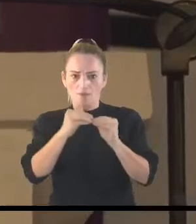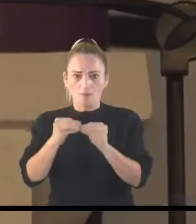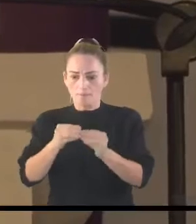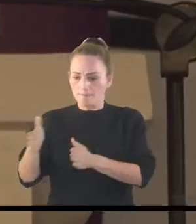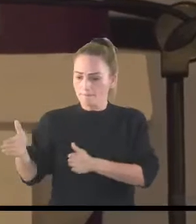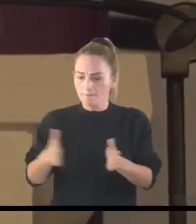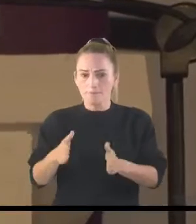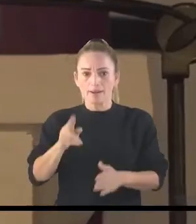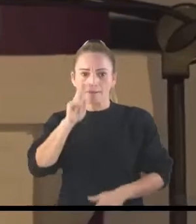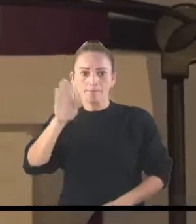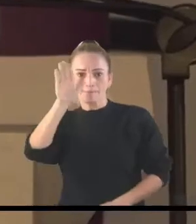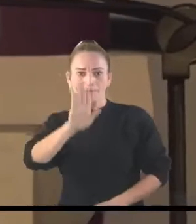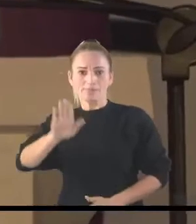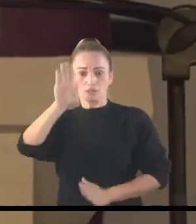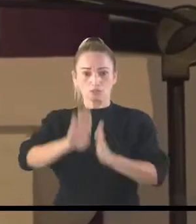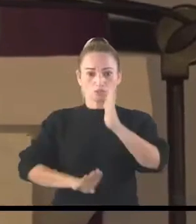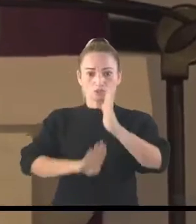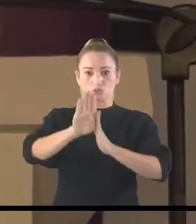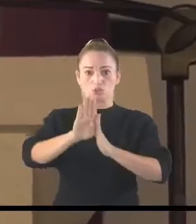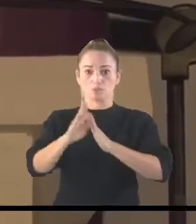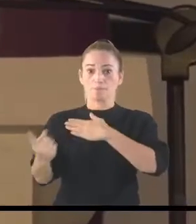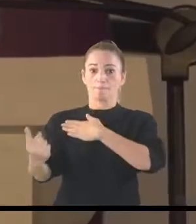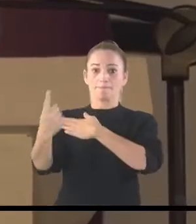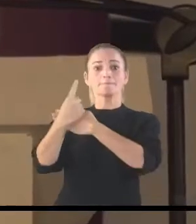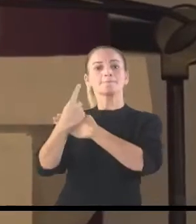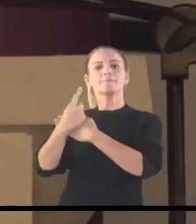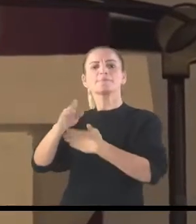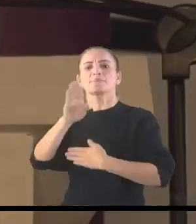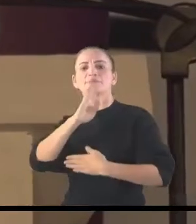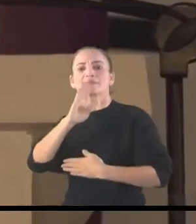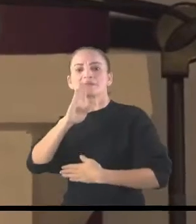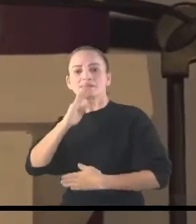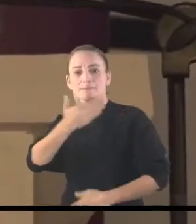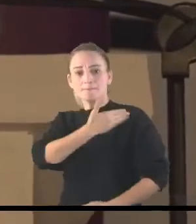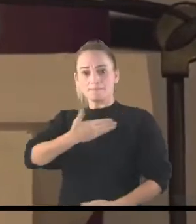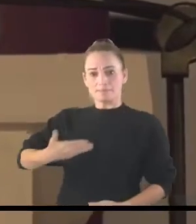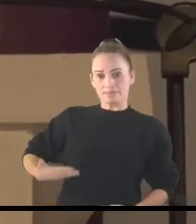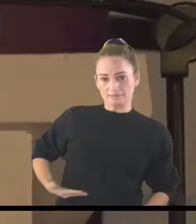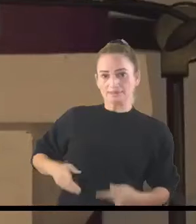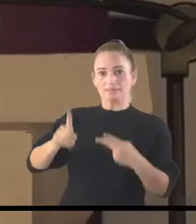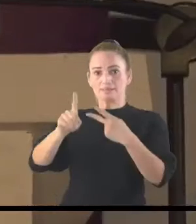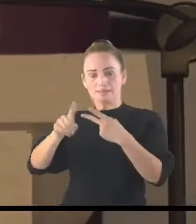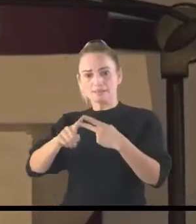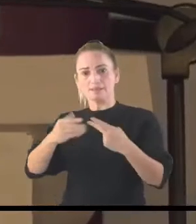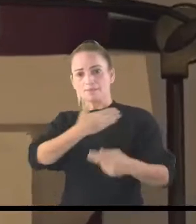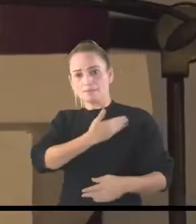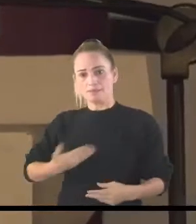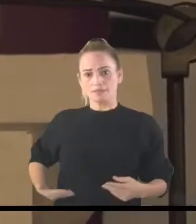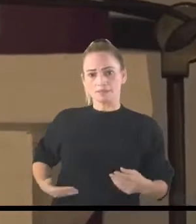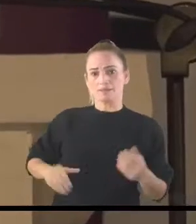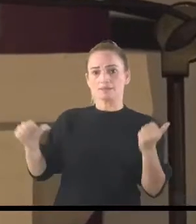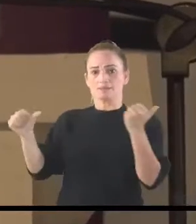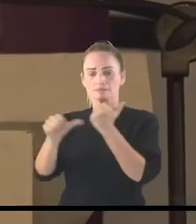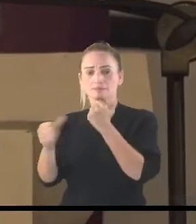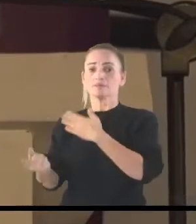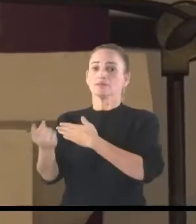de Desarrollo y es una orden del presidente y la vicepresidenta avanzar en el cumplimiento